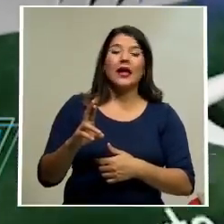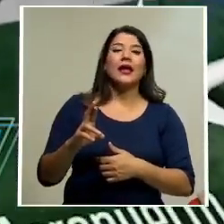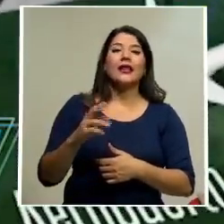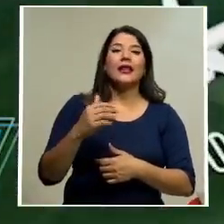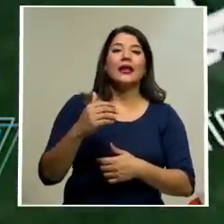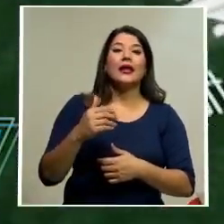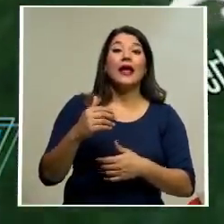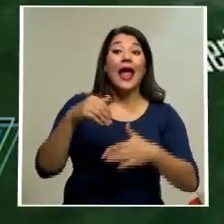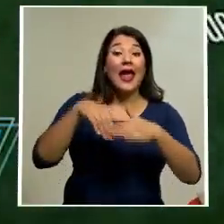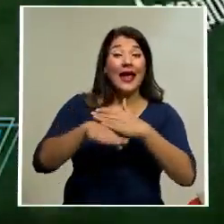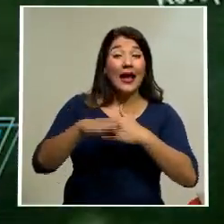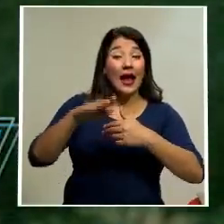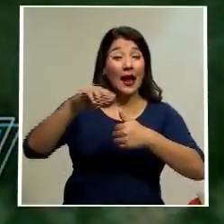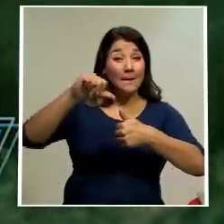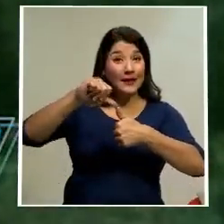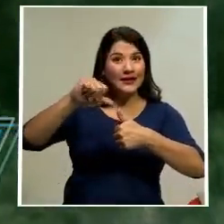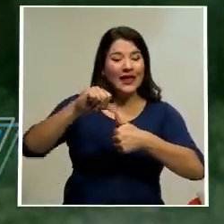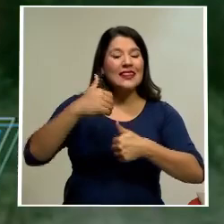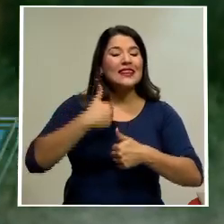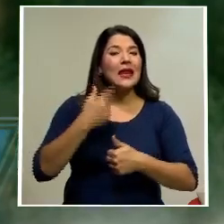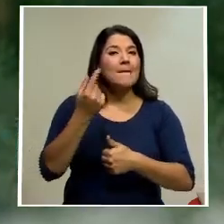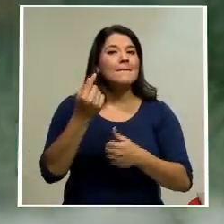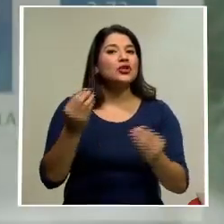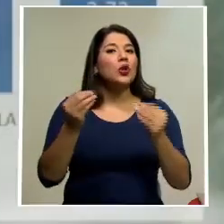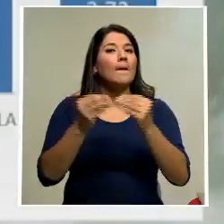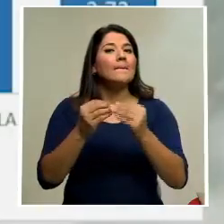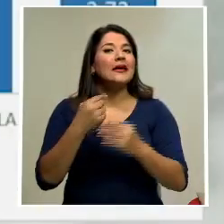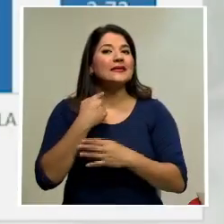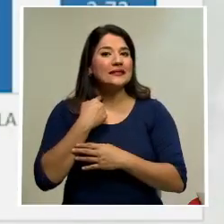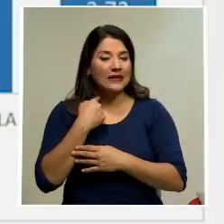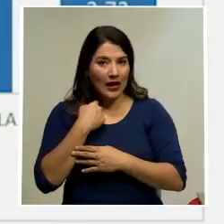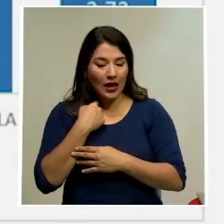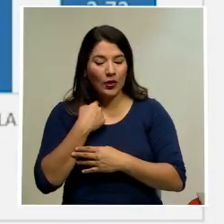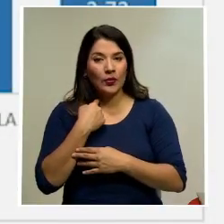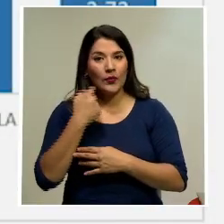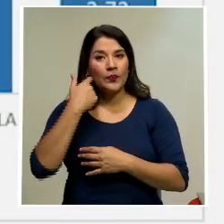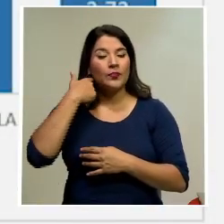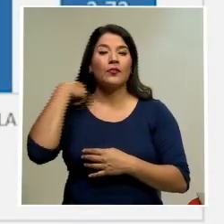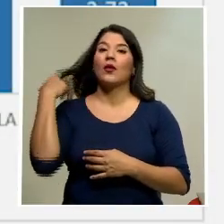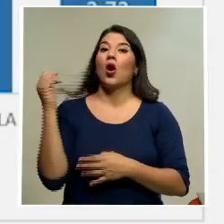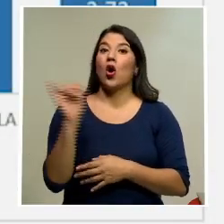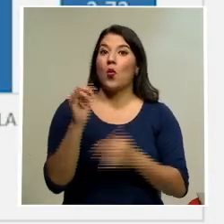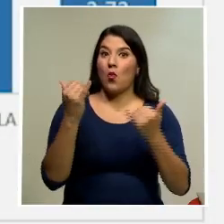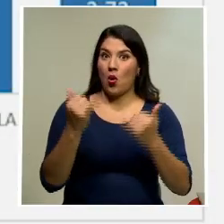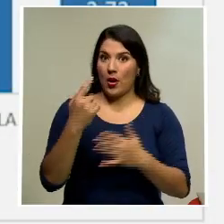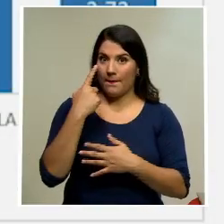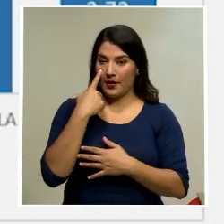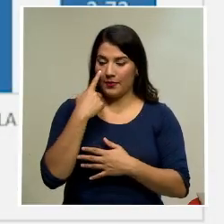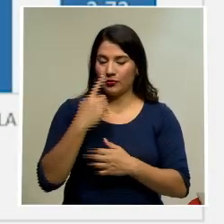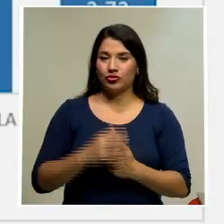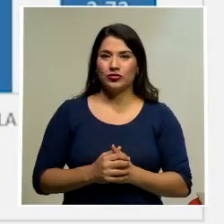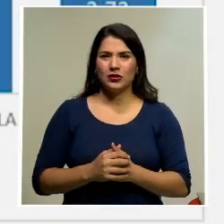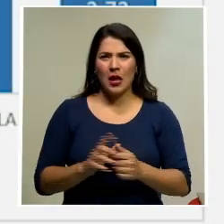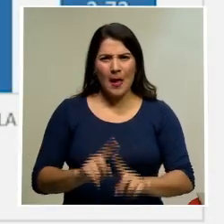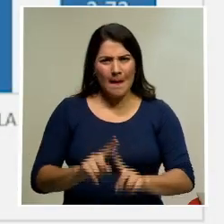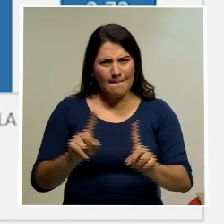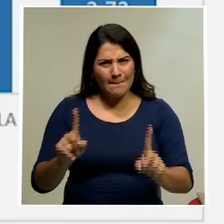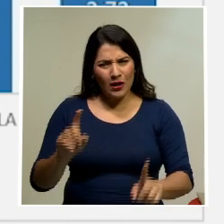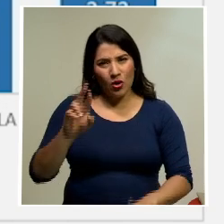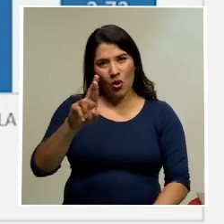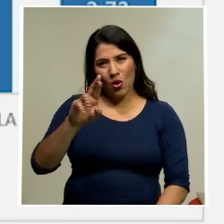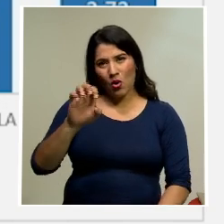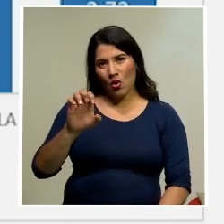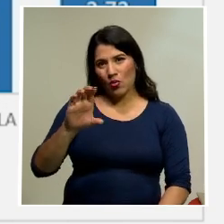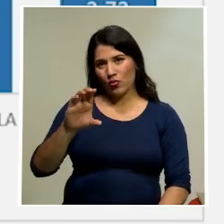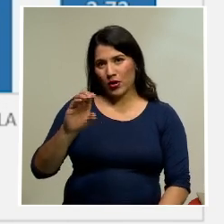en gasolinas y en diésel del área, por los impuestos tal y como se aprecia en la gráfica. Pero, ¿puede Recope